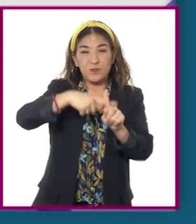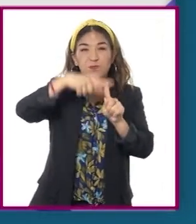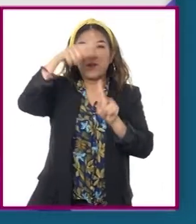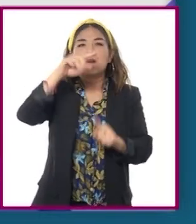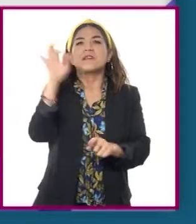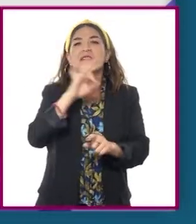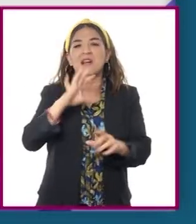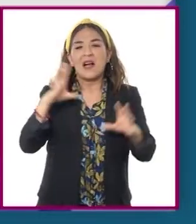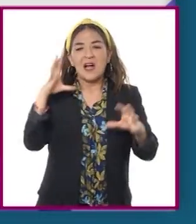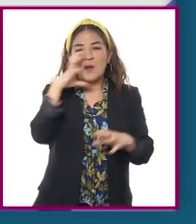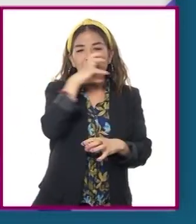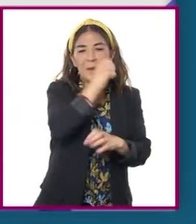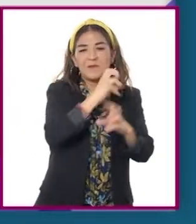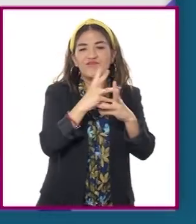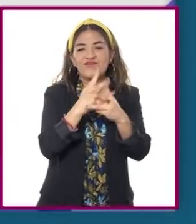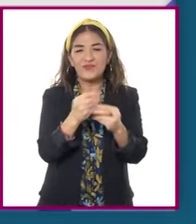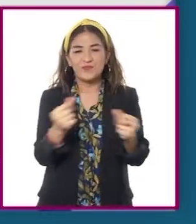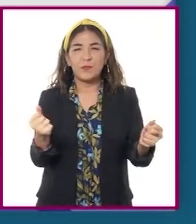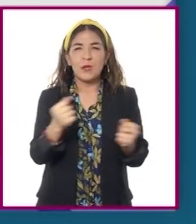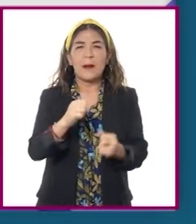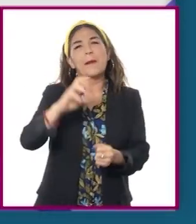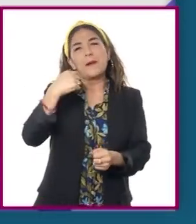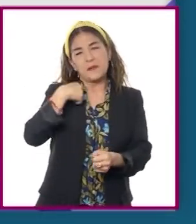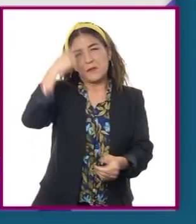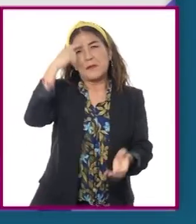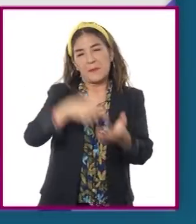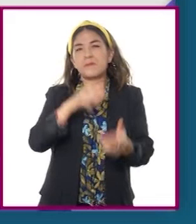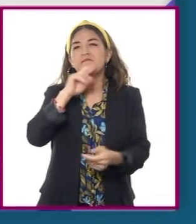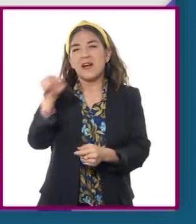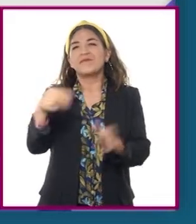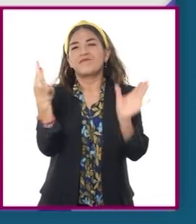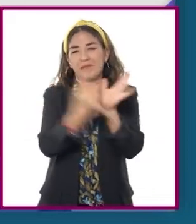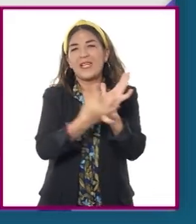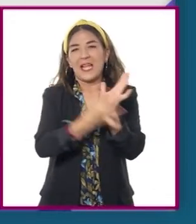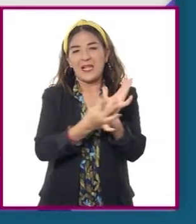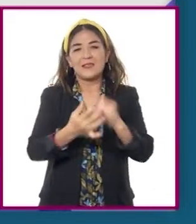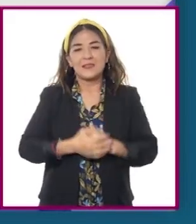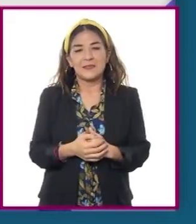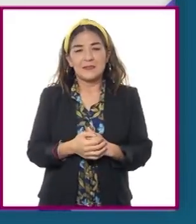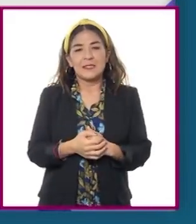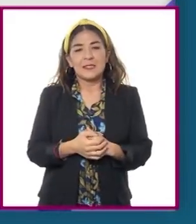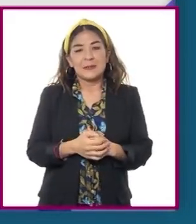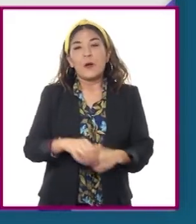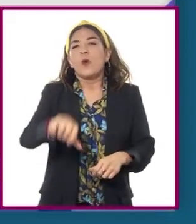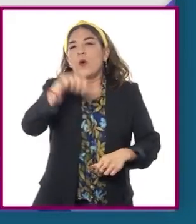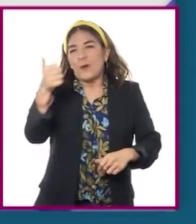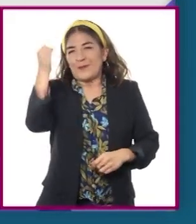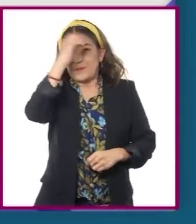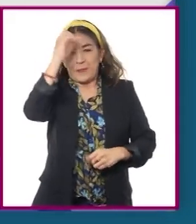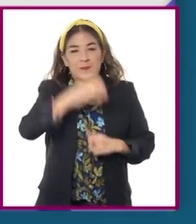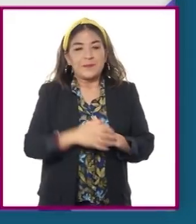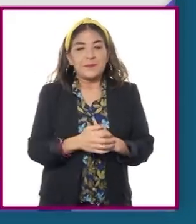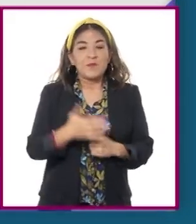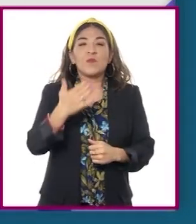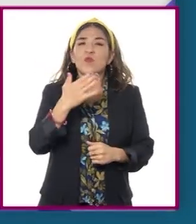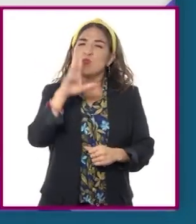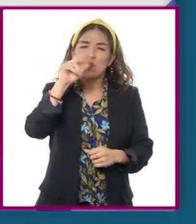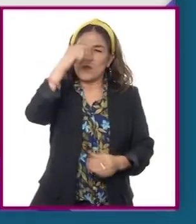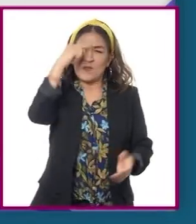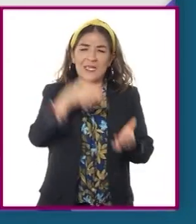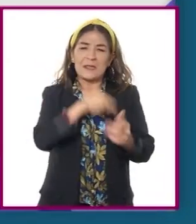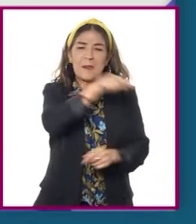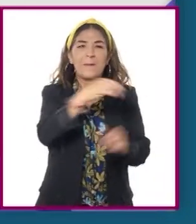se derrite. Yo creo que lo mejor sería de metal. No pienso que sea de metal. Si aquí en